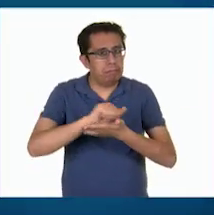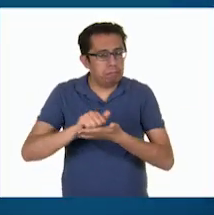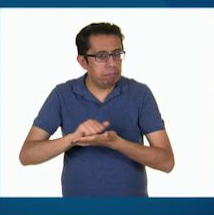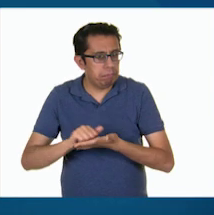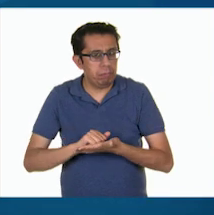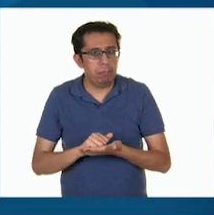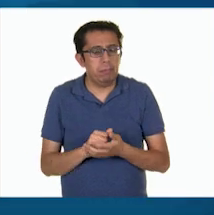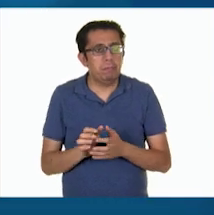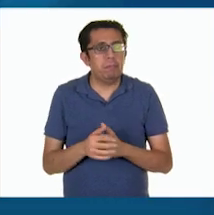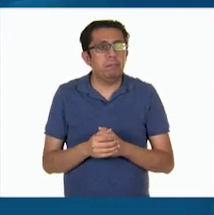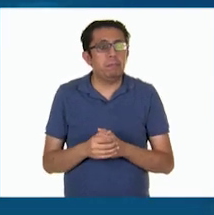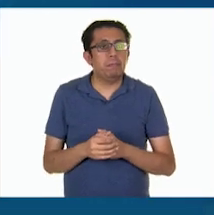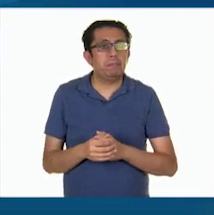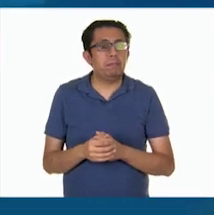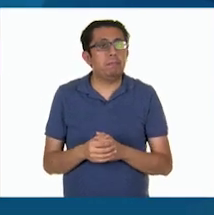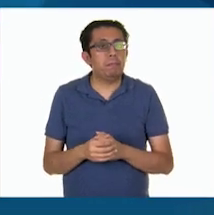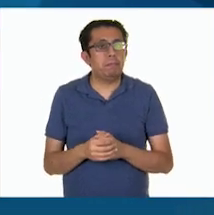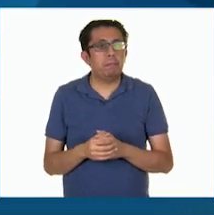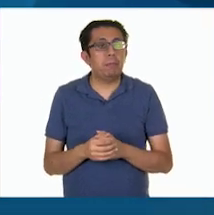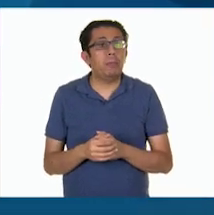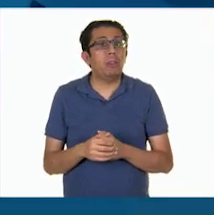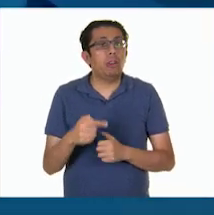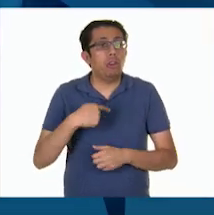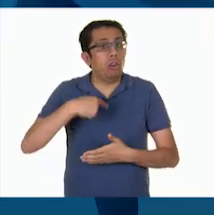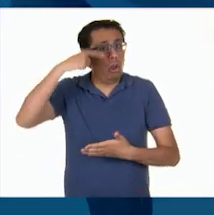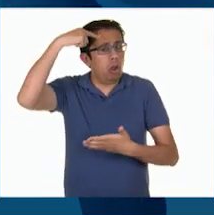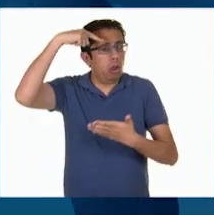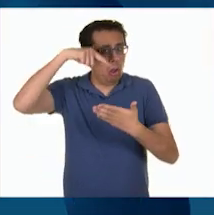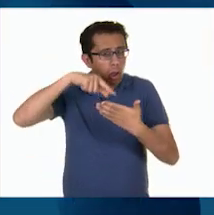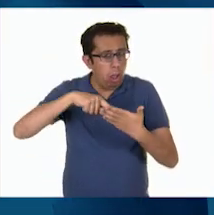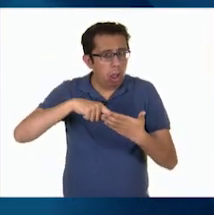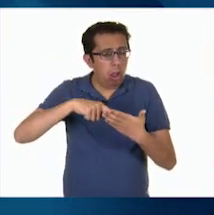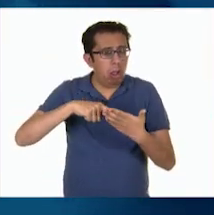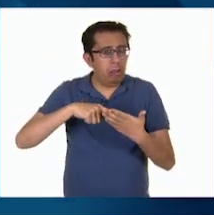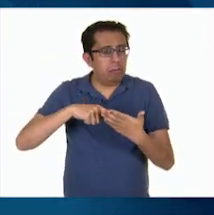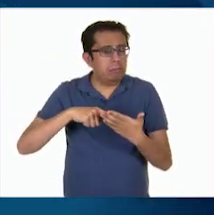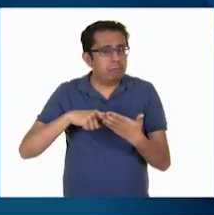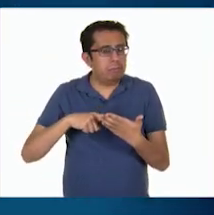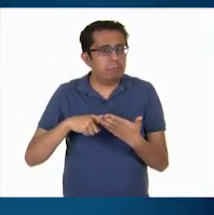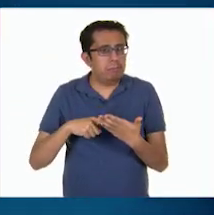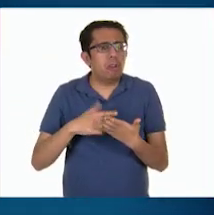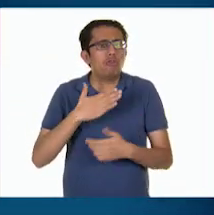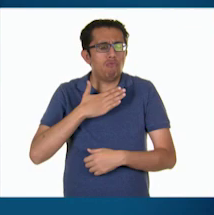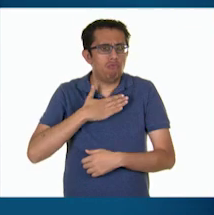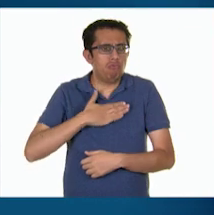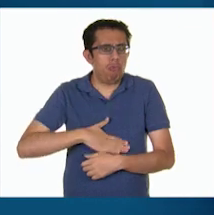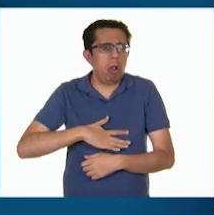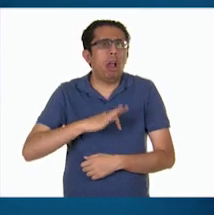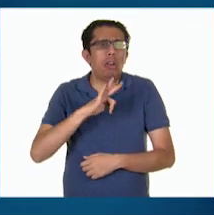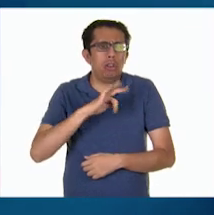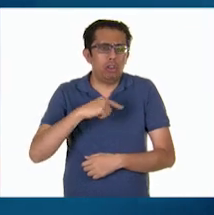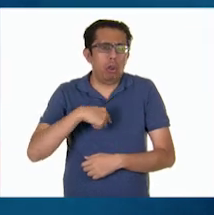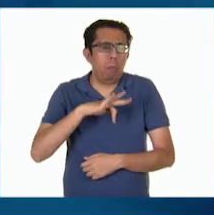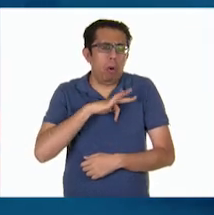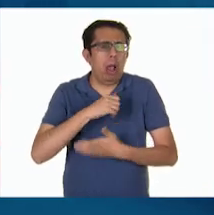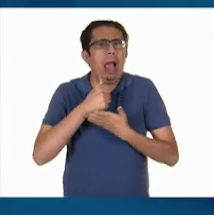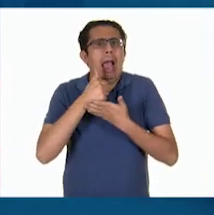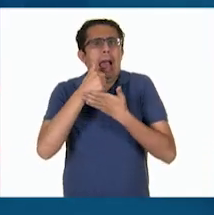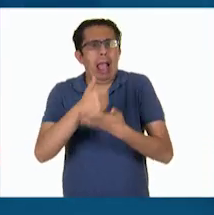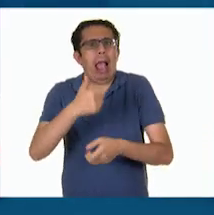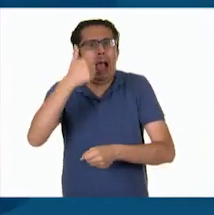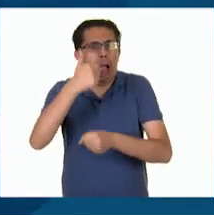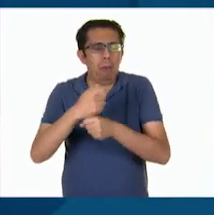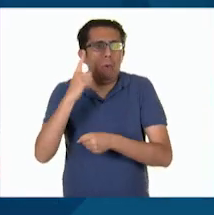gallinas. Y se me hace justo ya que así puedo ayudar a mi abuela, que es una